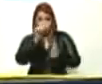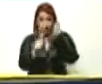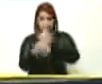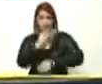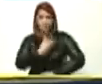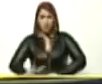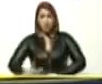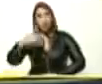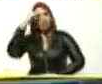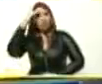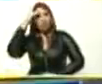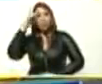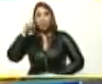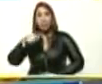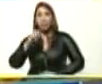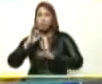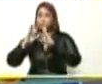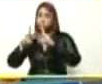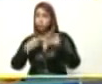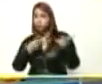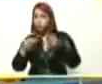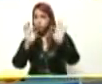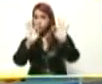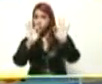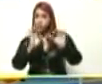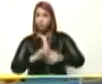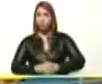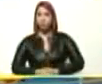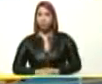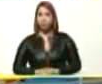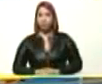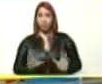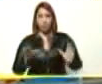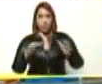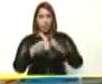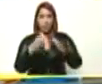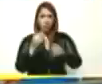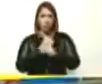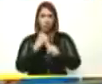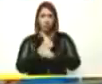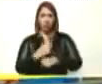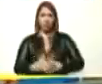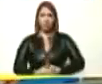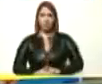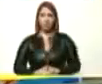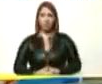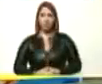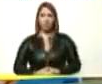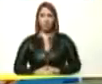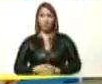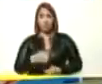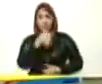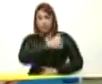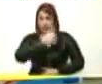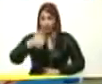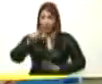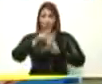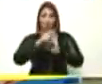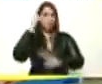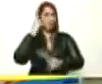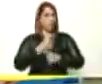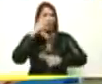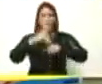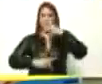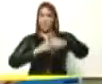ejecutiva aquí, invitada especial, a esta reunión, trabajo, cada ley, debe ser, un